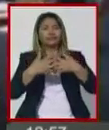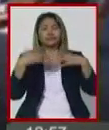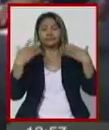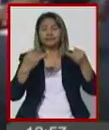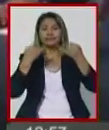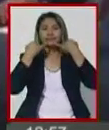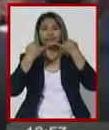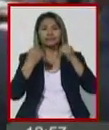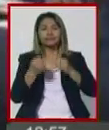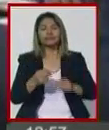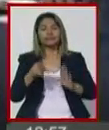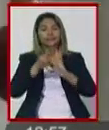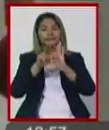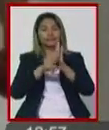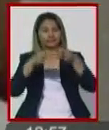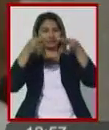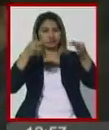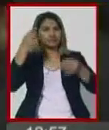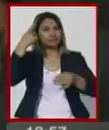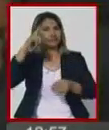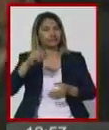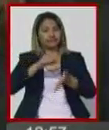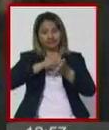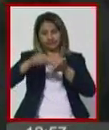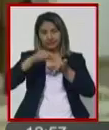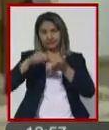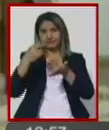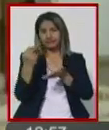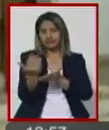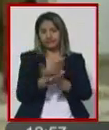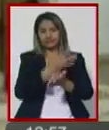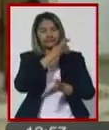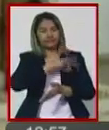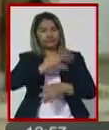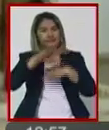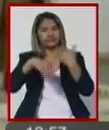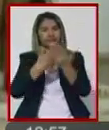vez se dé a conocer la normativa oficial para que se pague el incremento a todos los trabajadores.